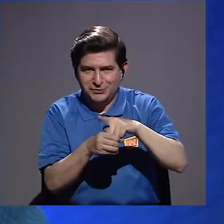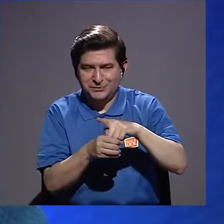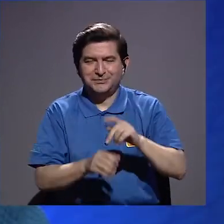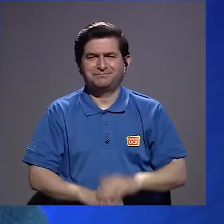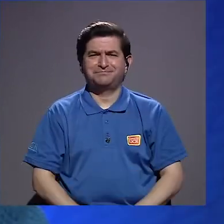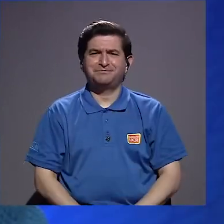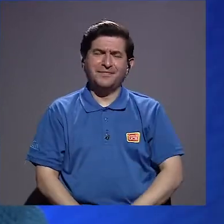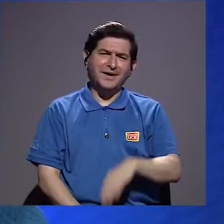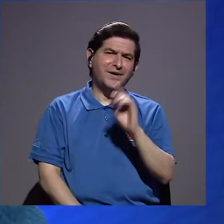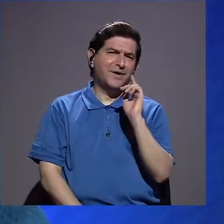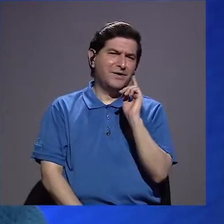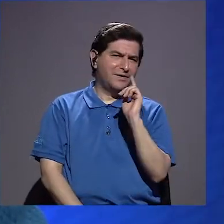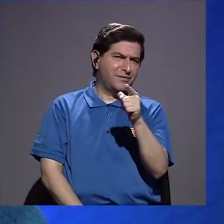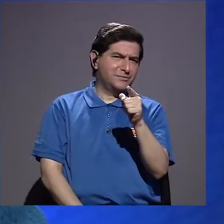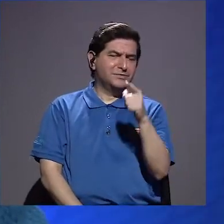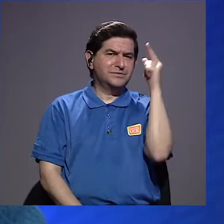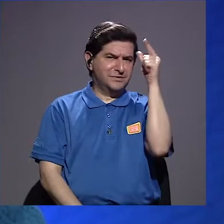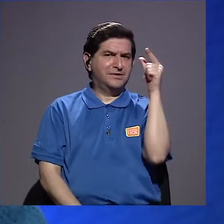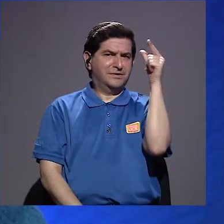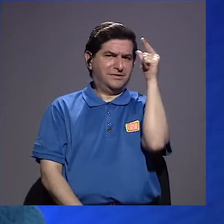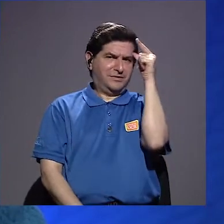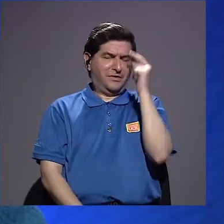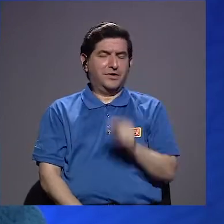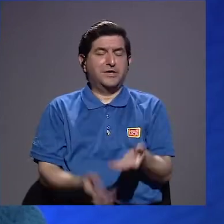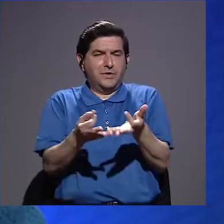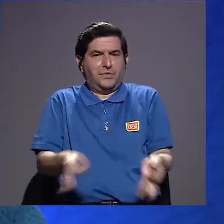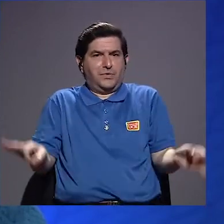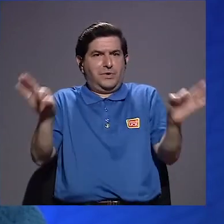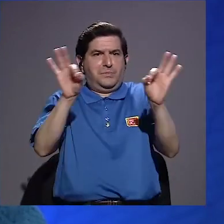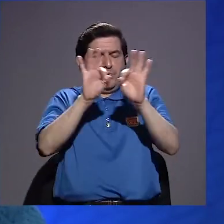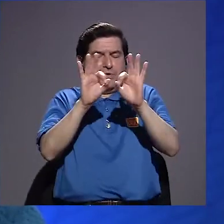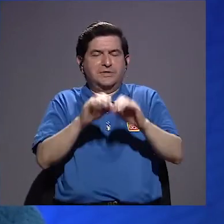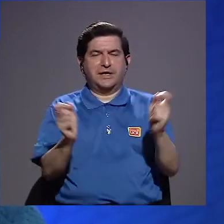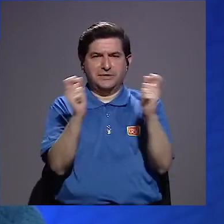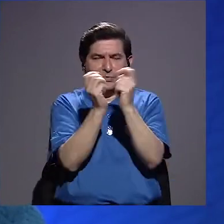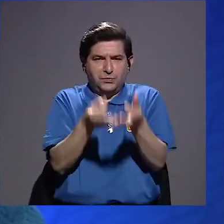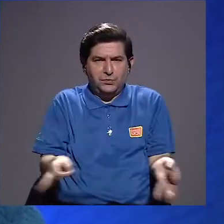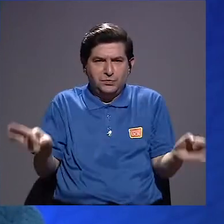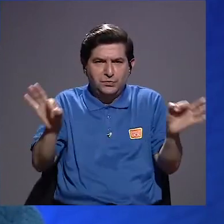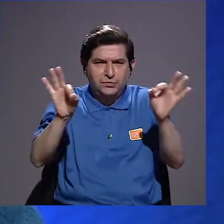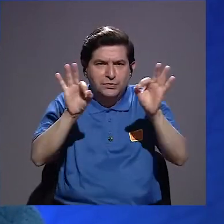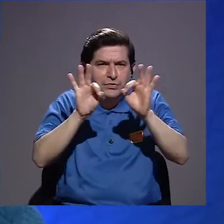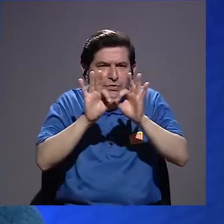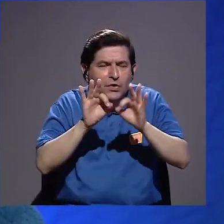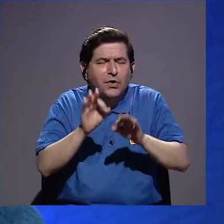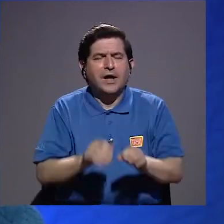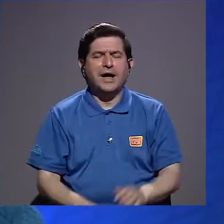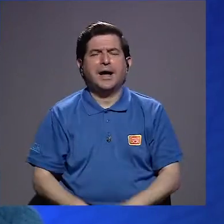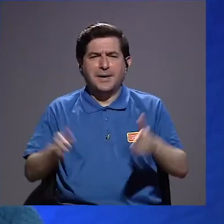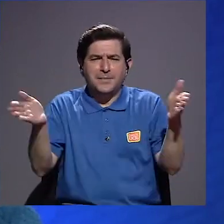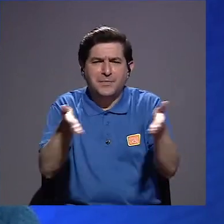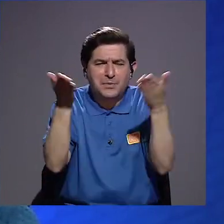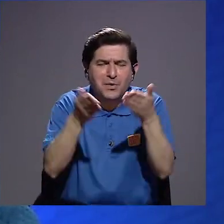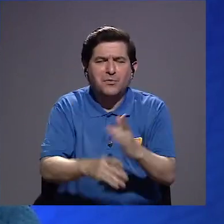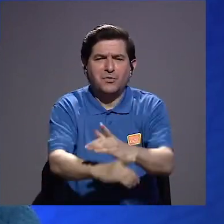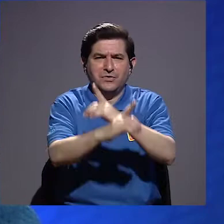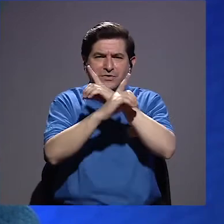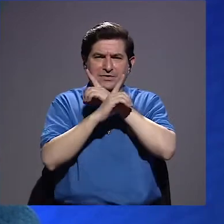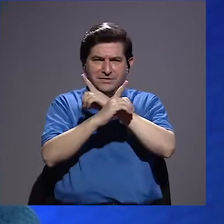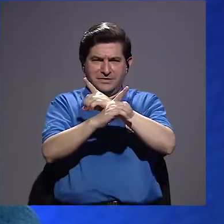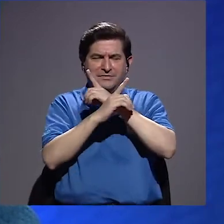Alda, usted sin duda es referente internacional en la promoción, la defensa y la ampliación de los